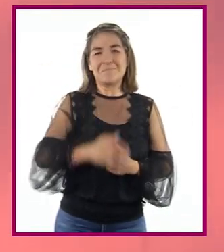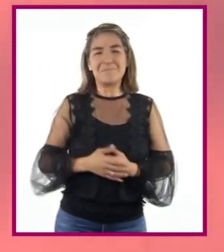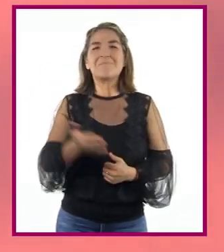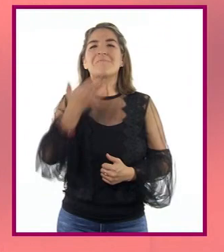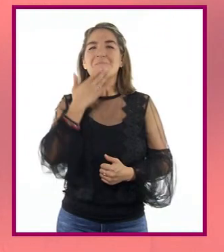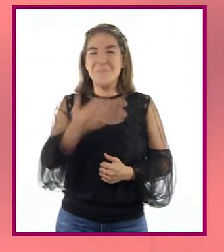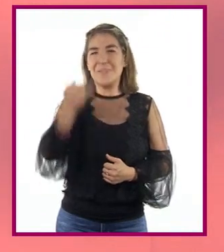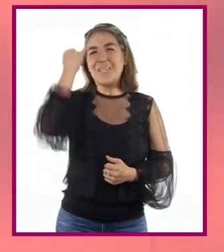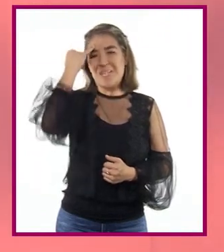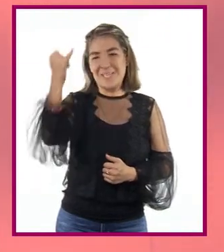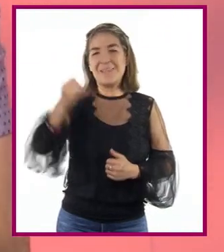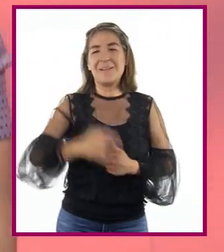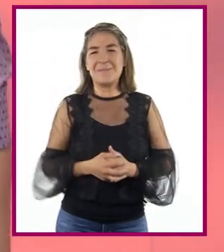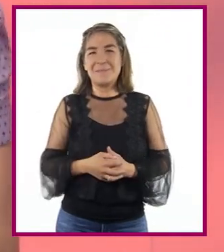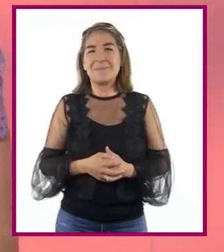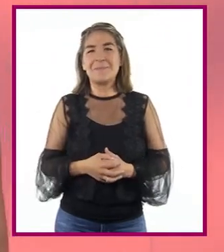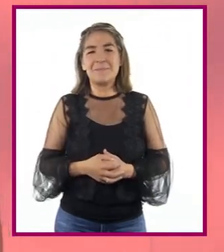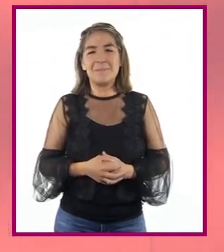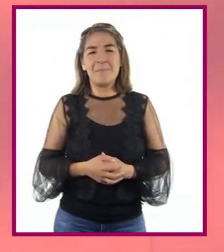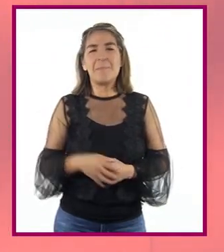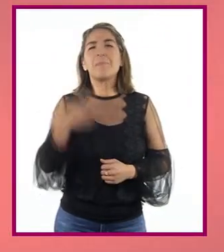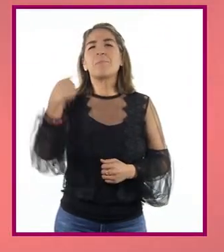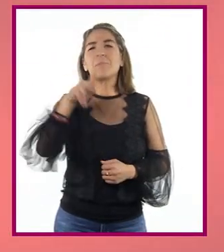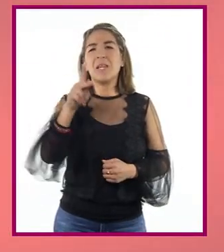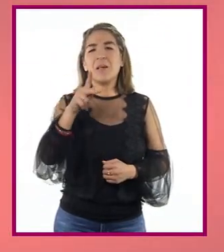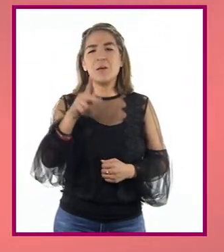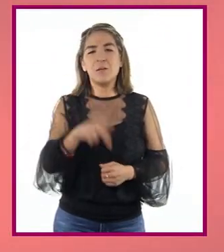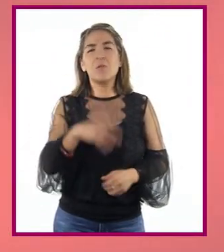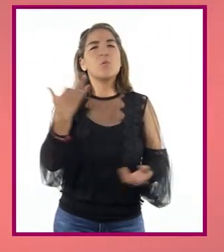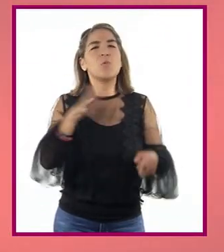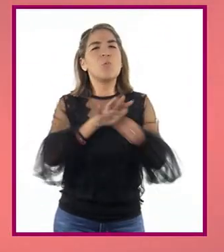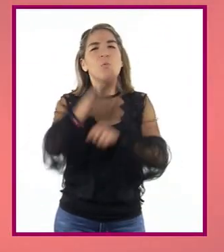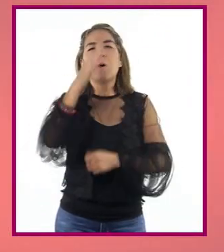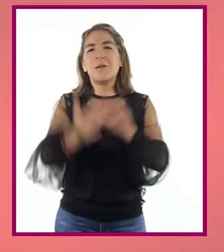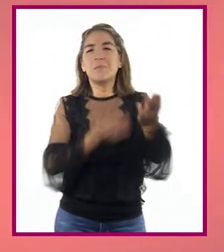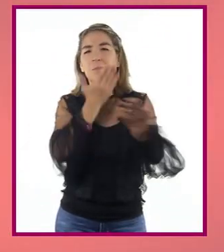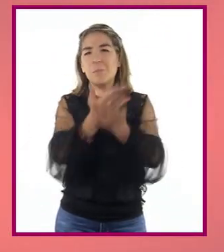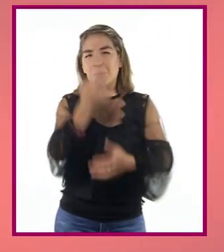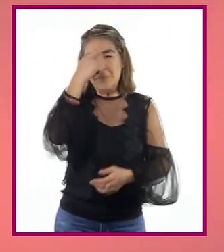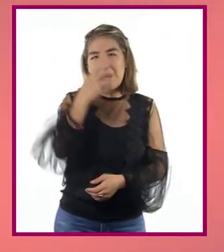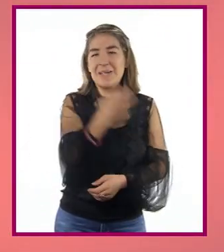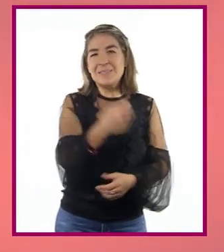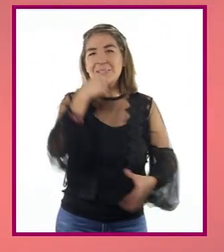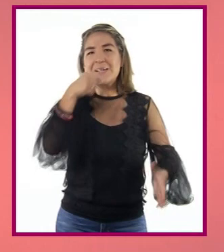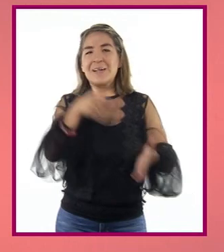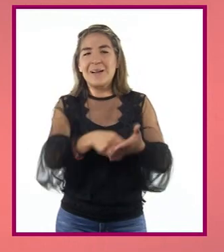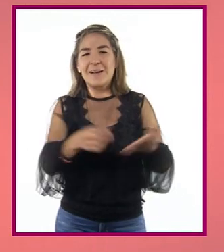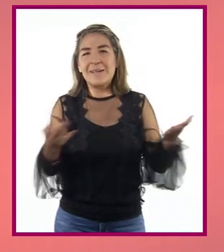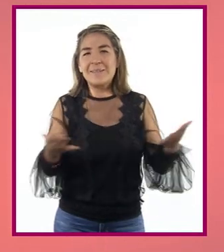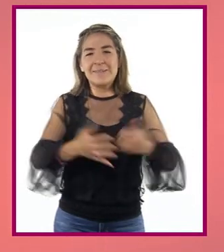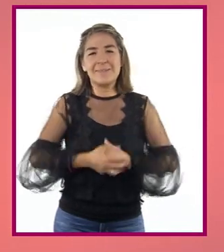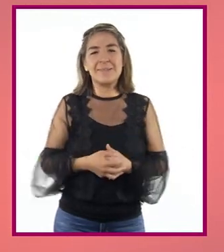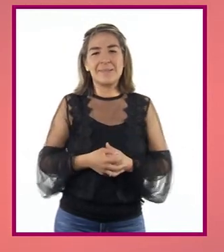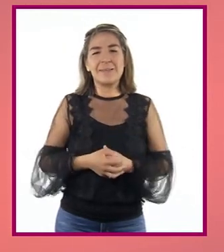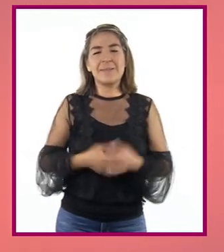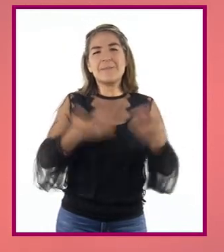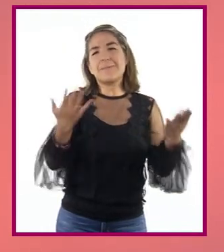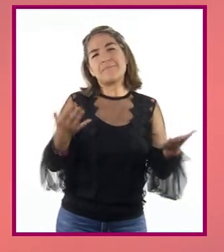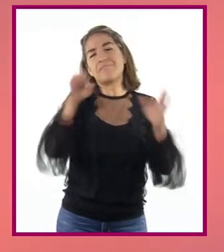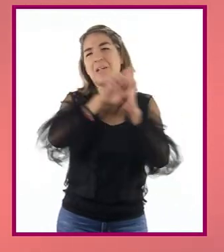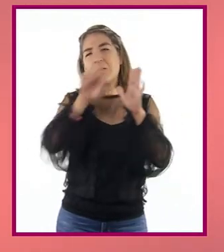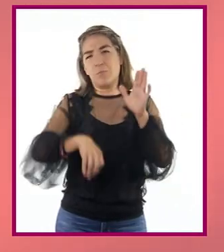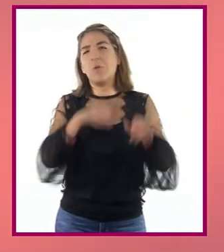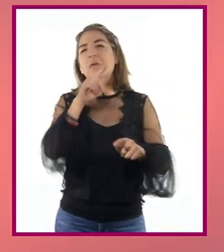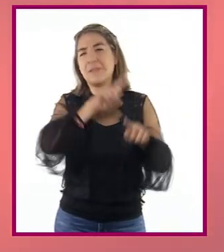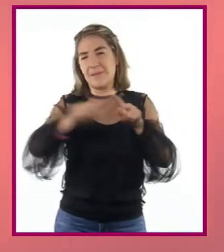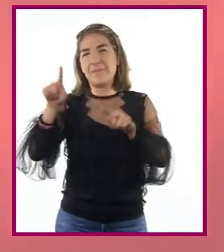una magnífica idea, pero ¿cuál sería el propósito de dichas cartas, profesora Montserrat? Pues pueden ser